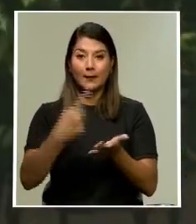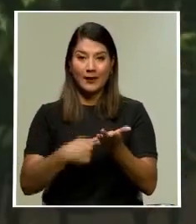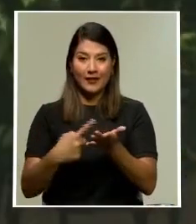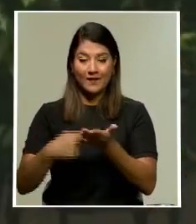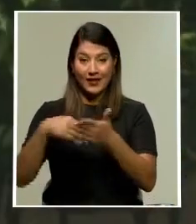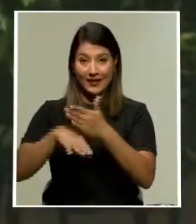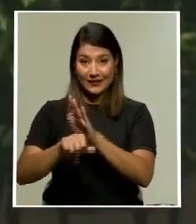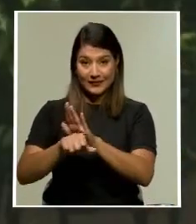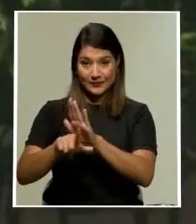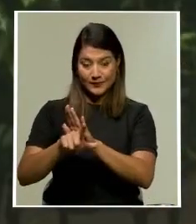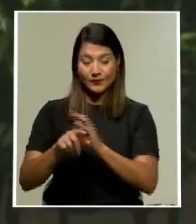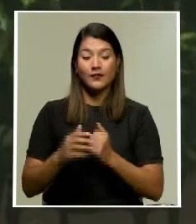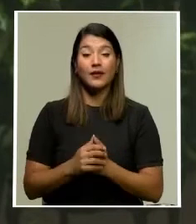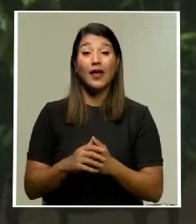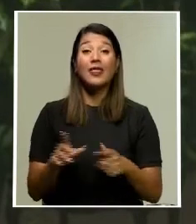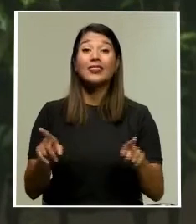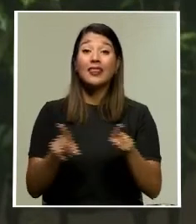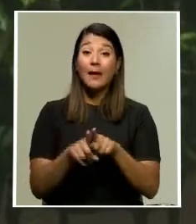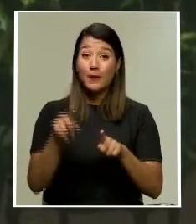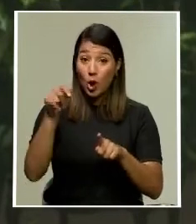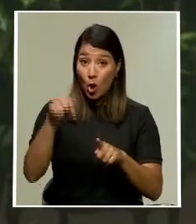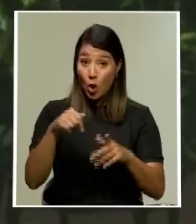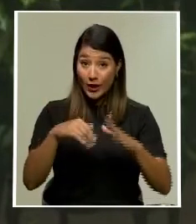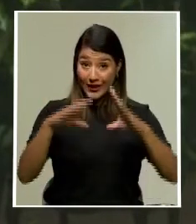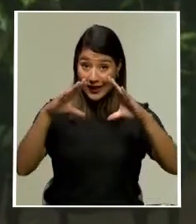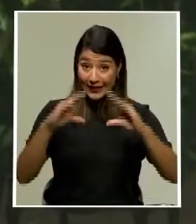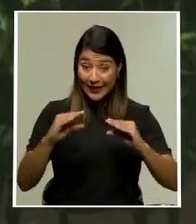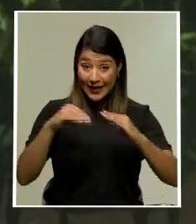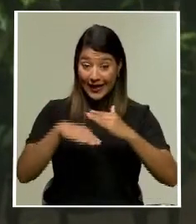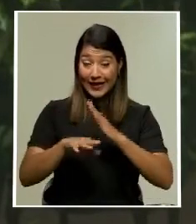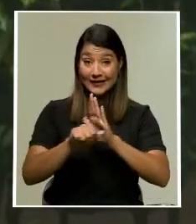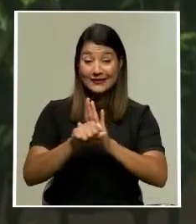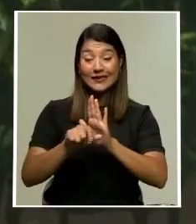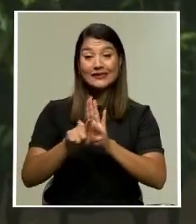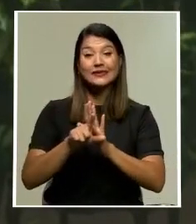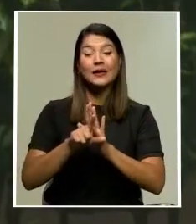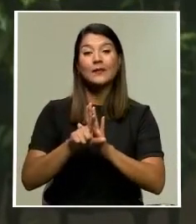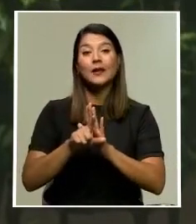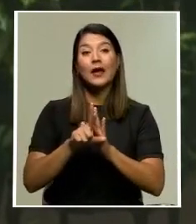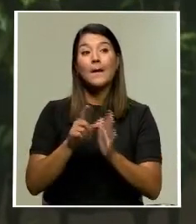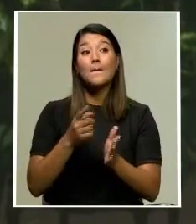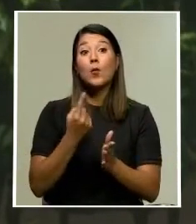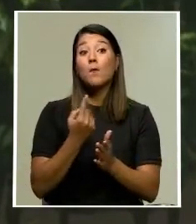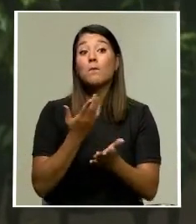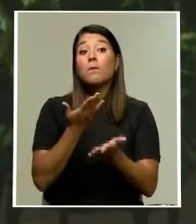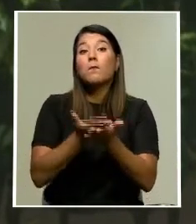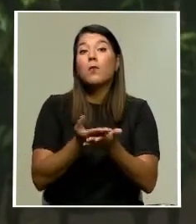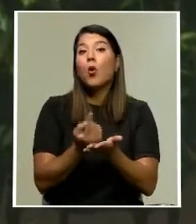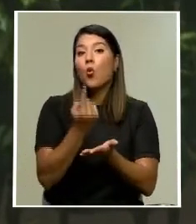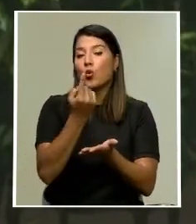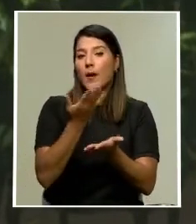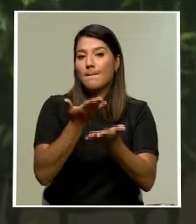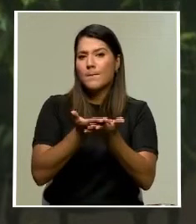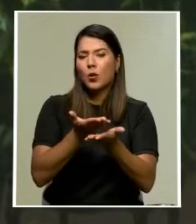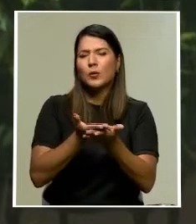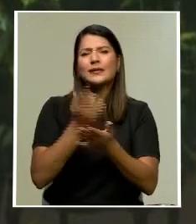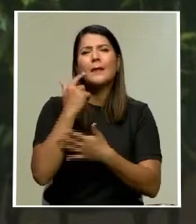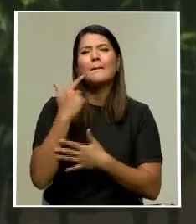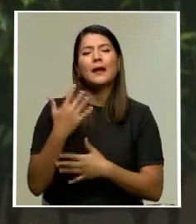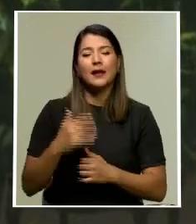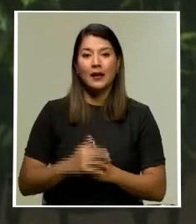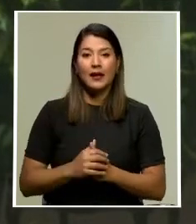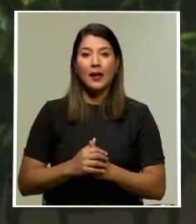Bueno, pero es que también esta tarde acá en el Congreso se presentó una moción que pretendía regresar